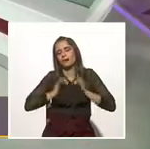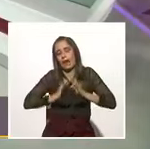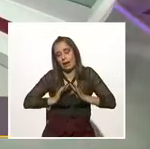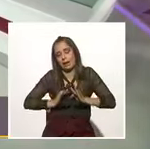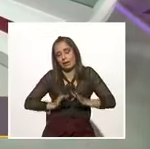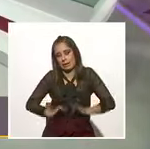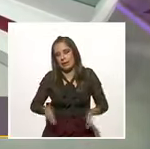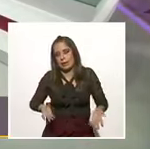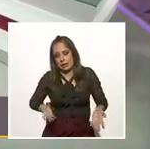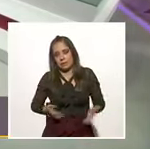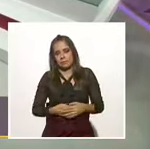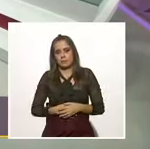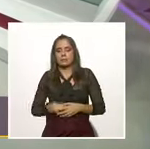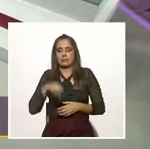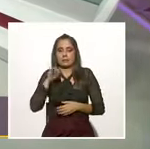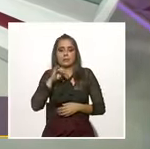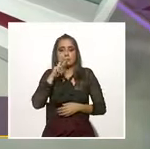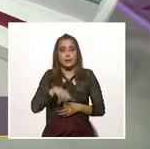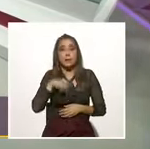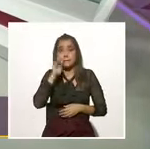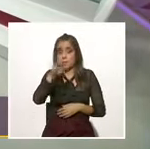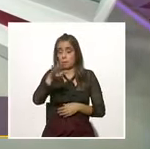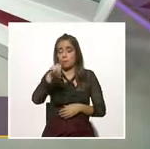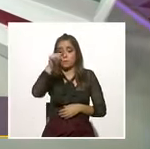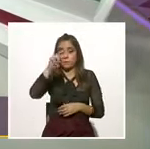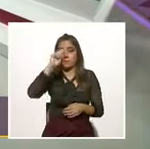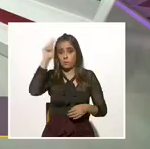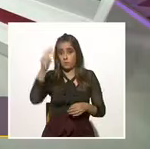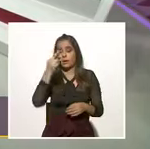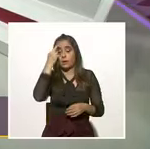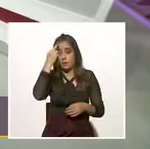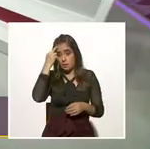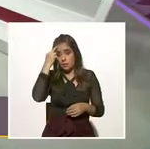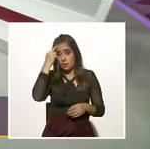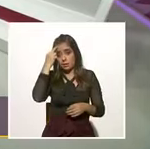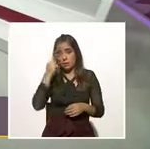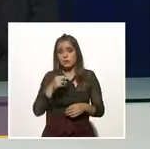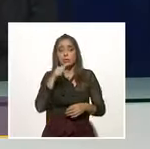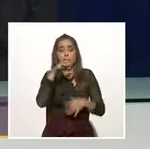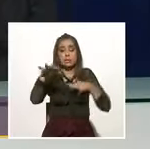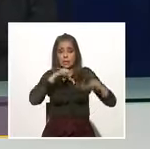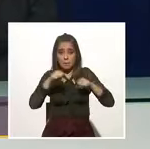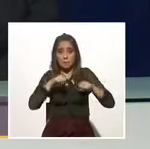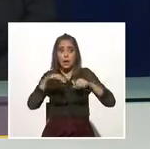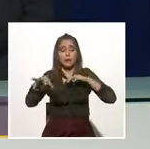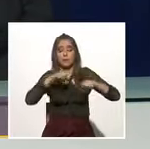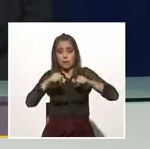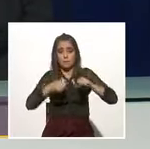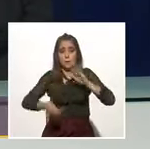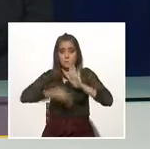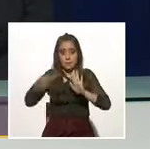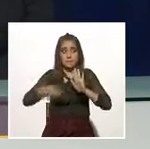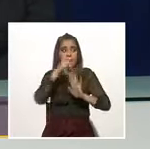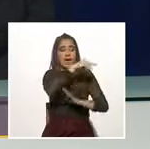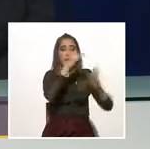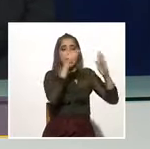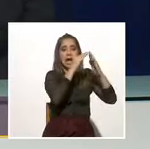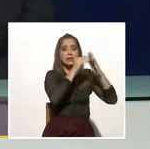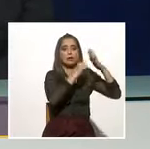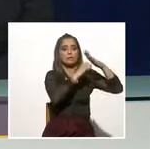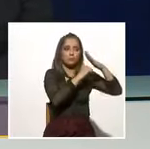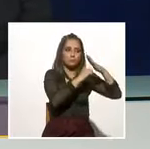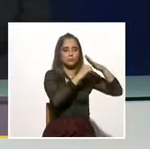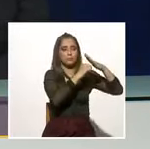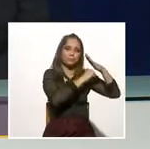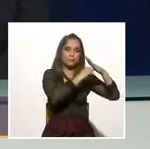buena noticia entre tanta cosa, ¿no? Sí, nada más como indicador es bueno, pero también recordemos que... Es un indicador. Que cada vez que tiembla, sufre un desgaste. Ajá. Entonces no hay que confiar.